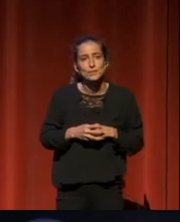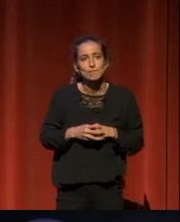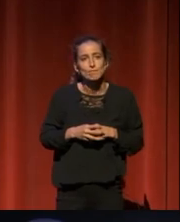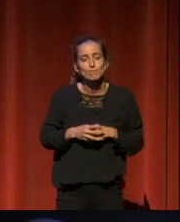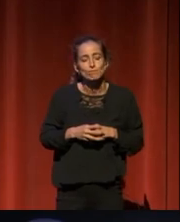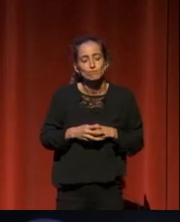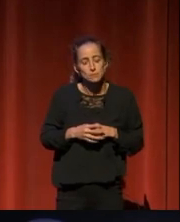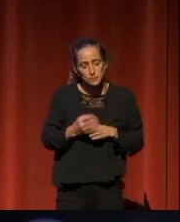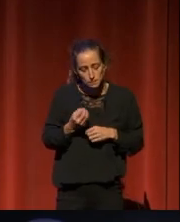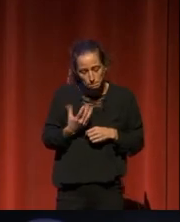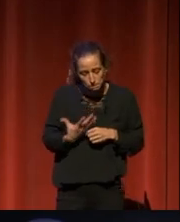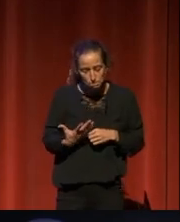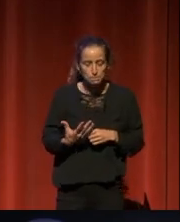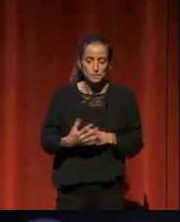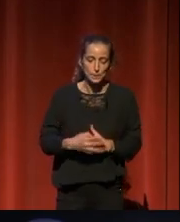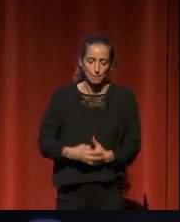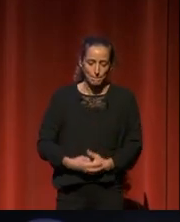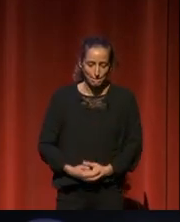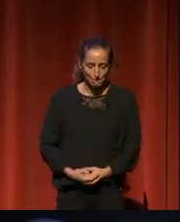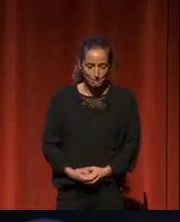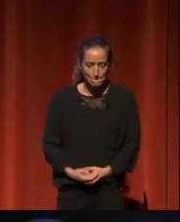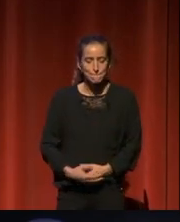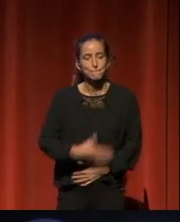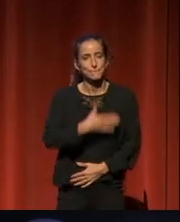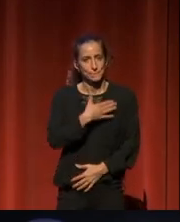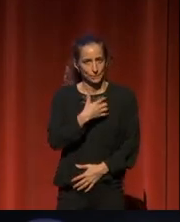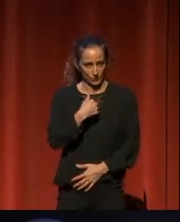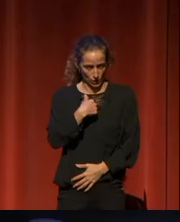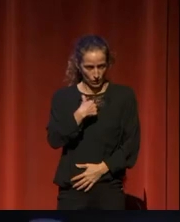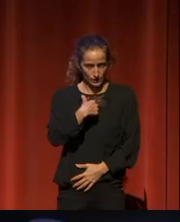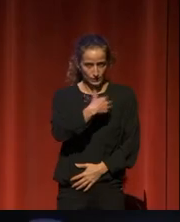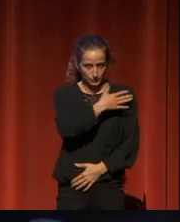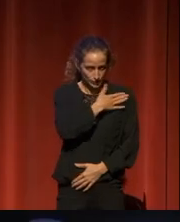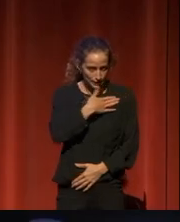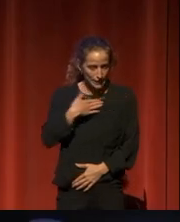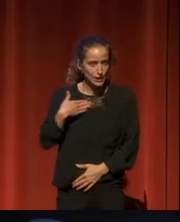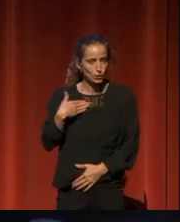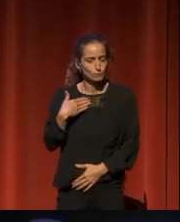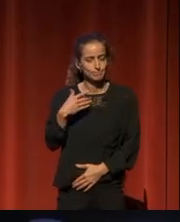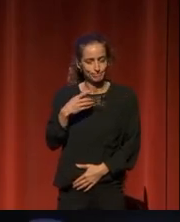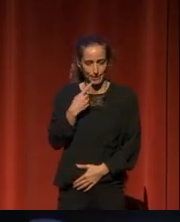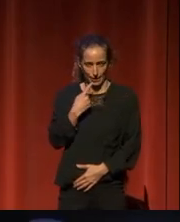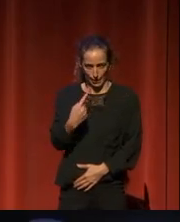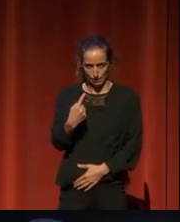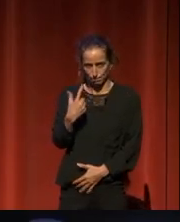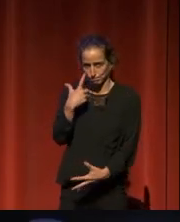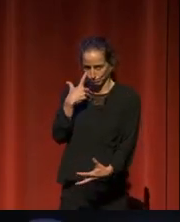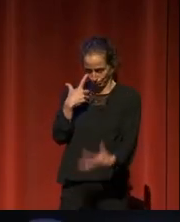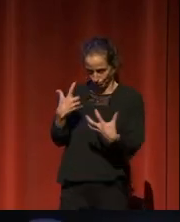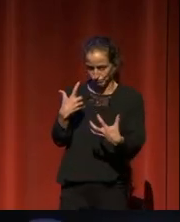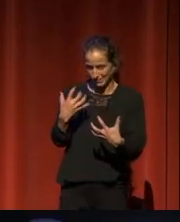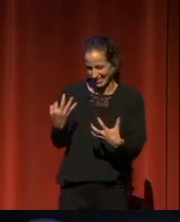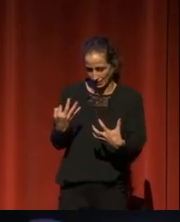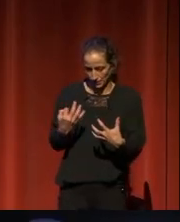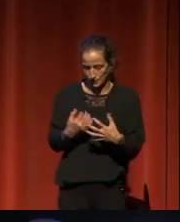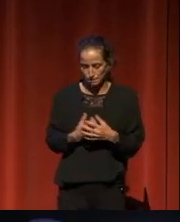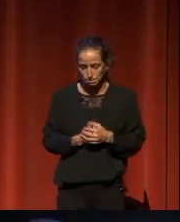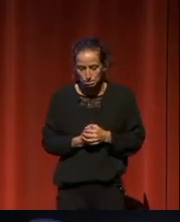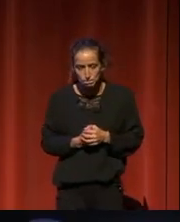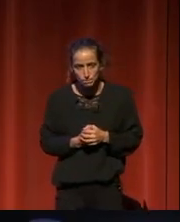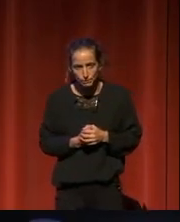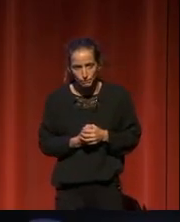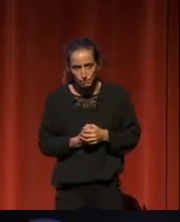bueno y quisiera llamarles la atención sobre el